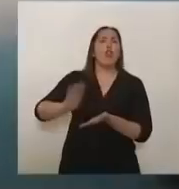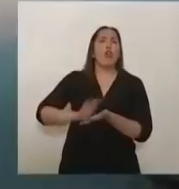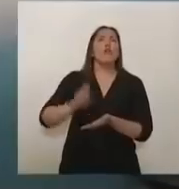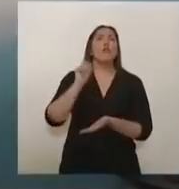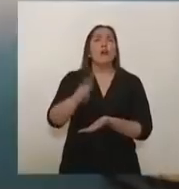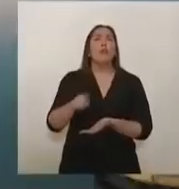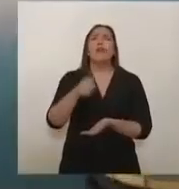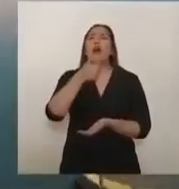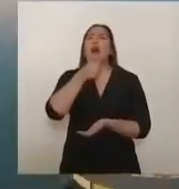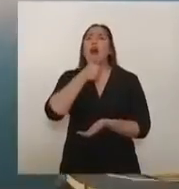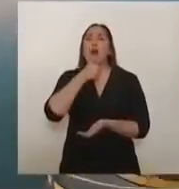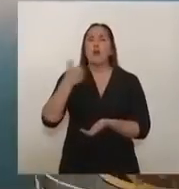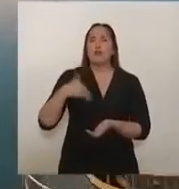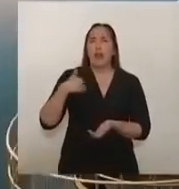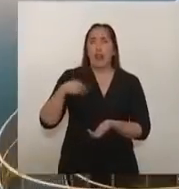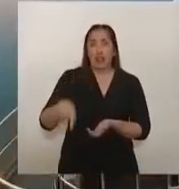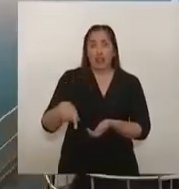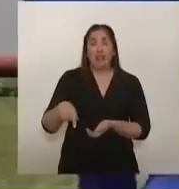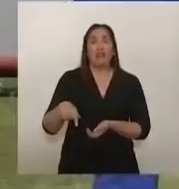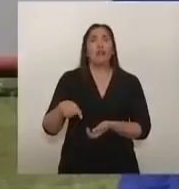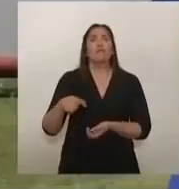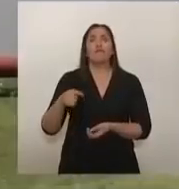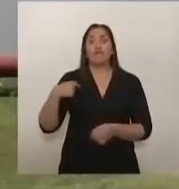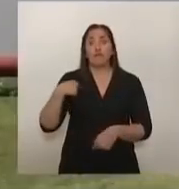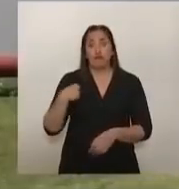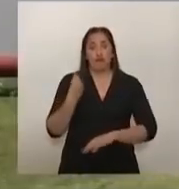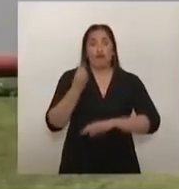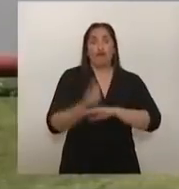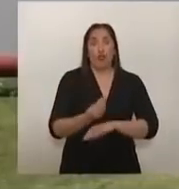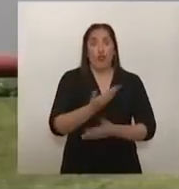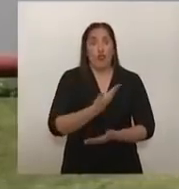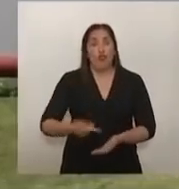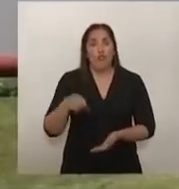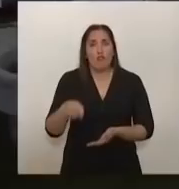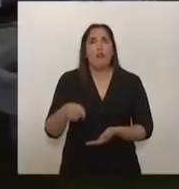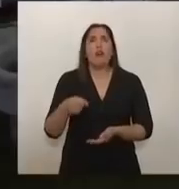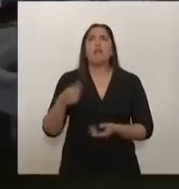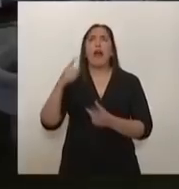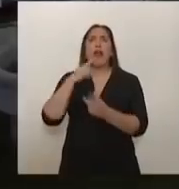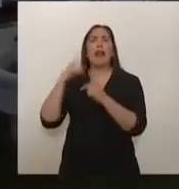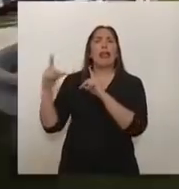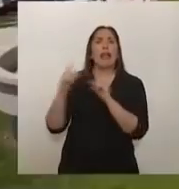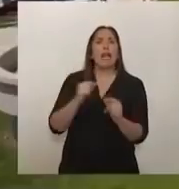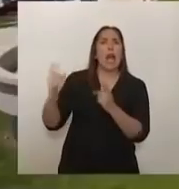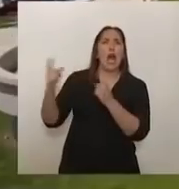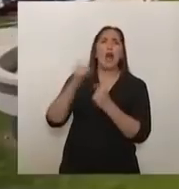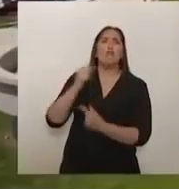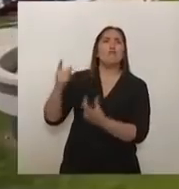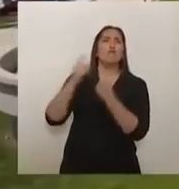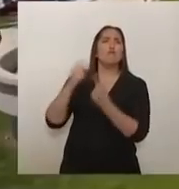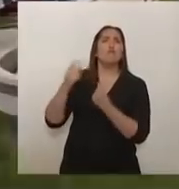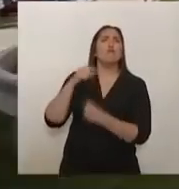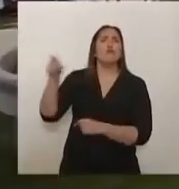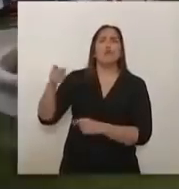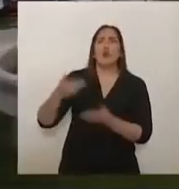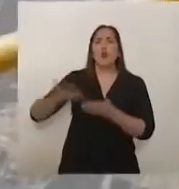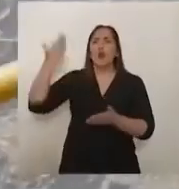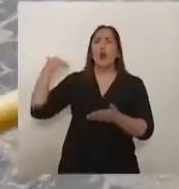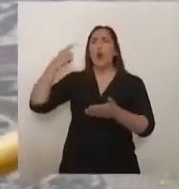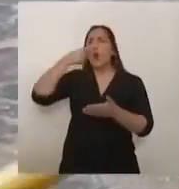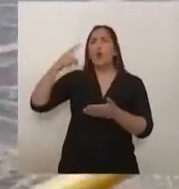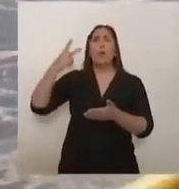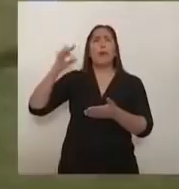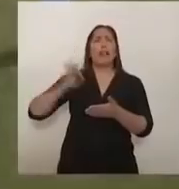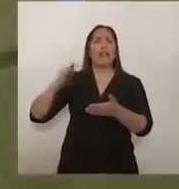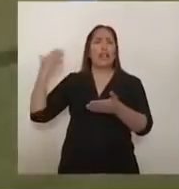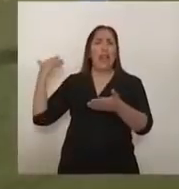Aguas Argentinas. Enfrentamos durante nuestra administración la resolución de reclamos que se iniciaron en los últimos 20 años y que